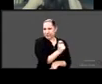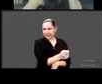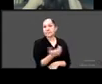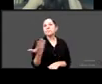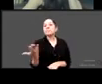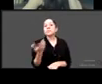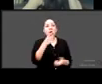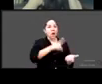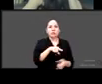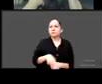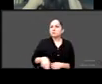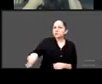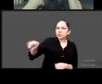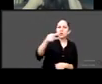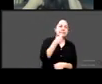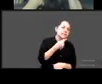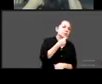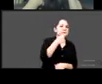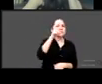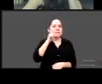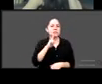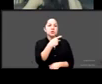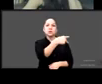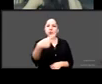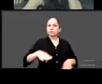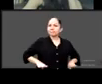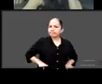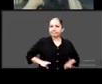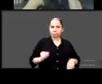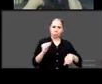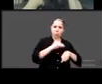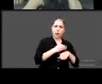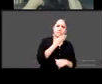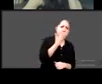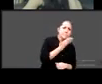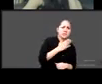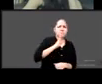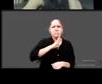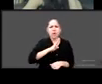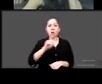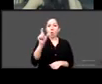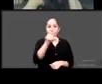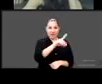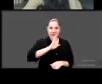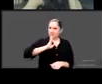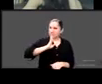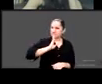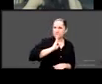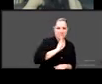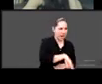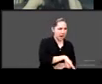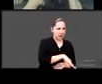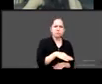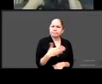niña y de cualquier niño. Si es muy inadecuado, la pregunta es la misma. ¿Qué necesita? ¿Por qué